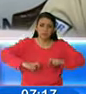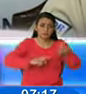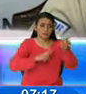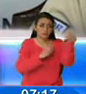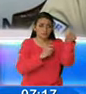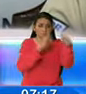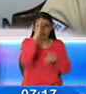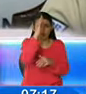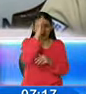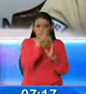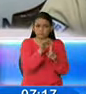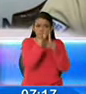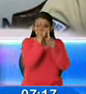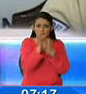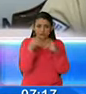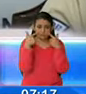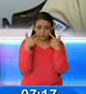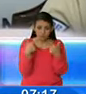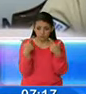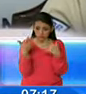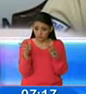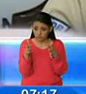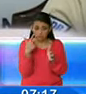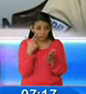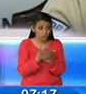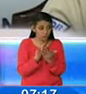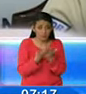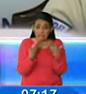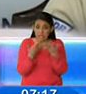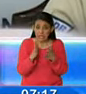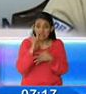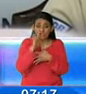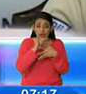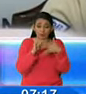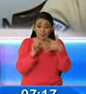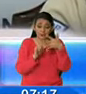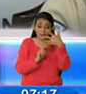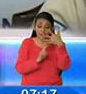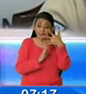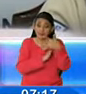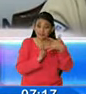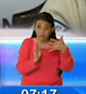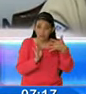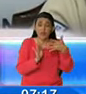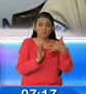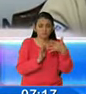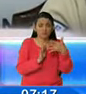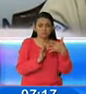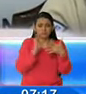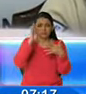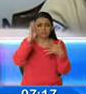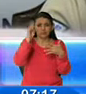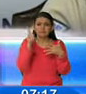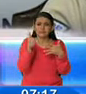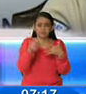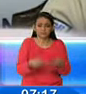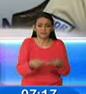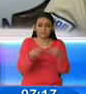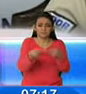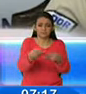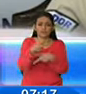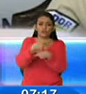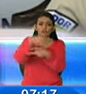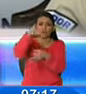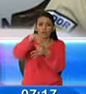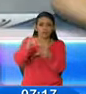de criminalística, se fijaron esas evidencias, esas 5 papeletas, y con un parte policial se remite al